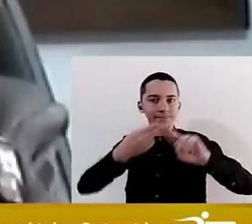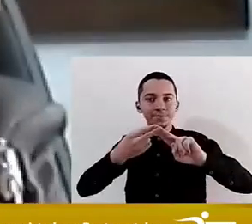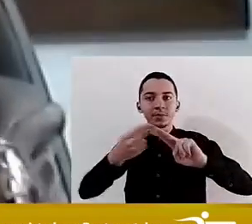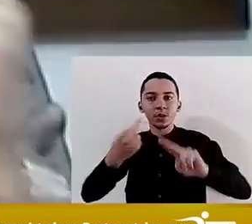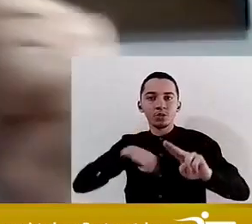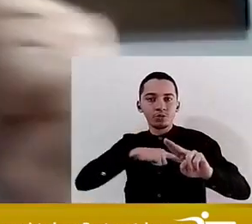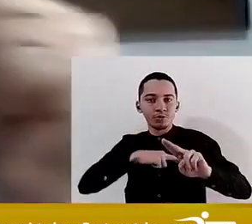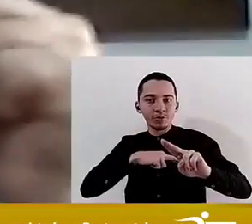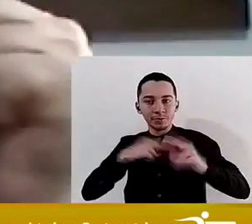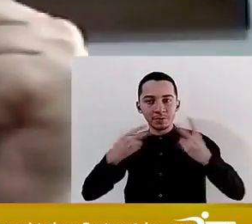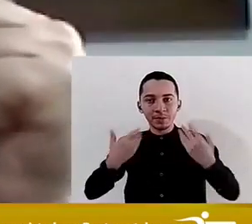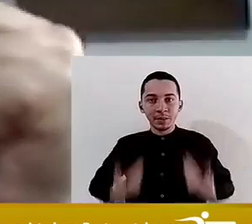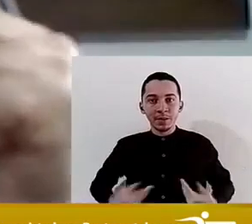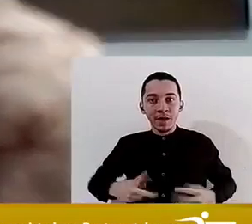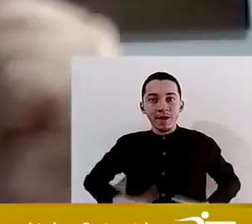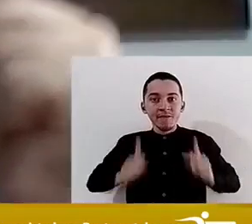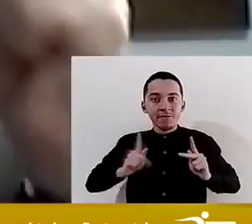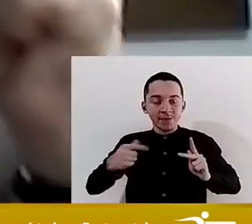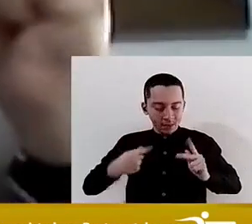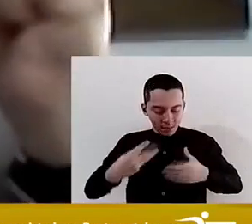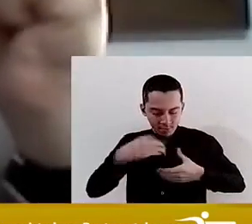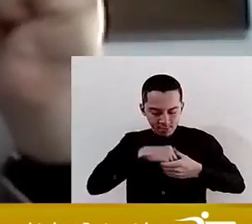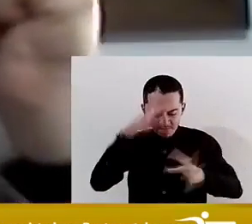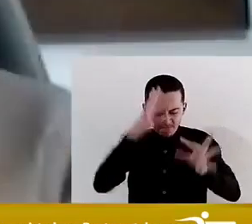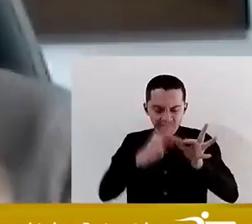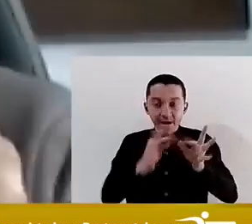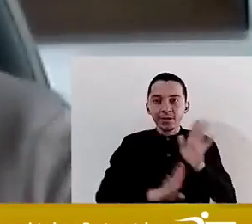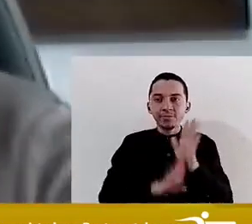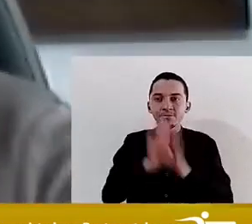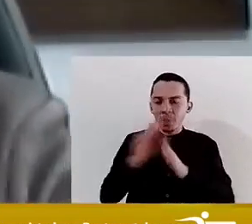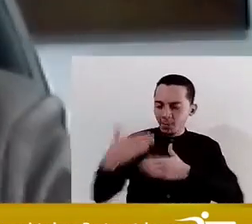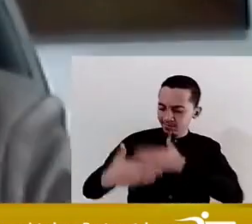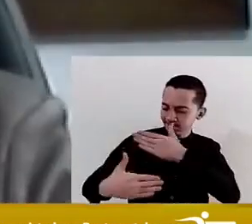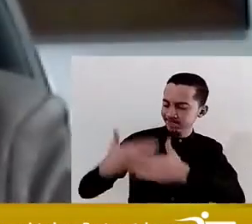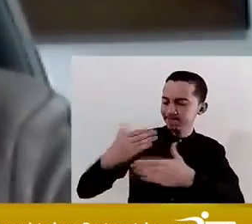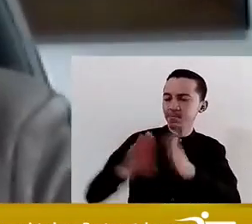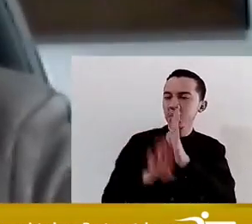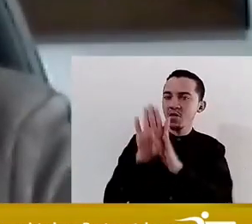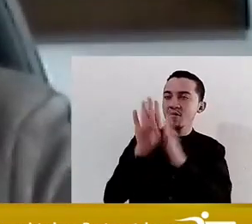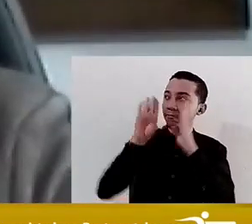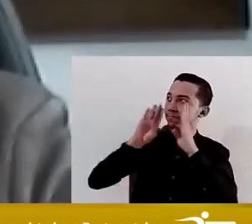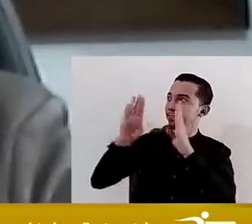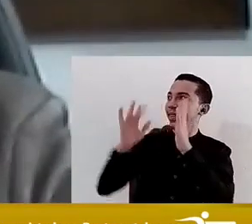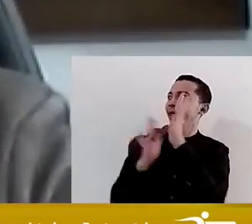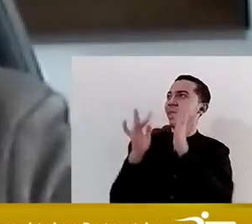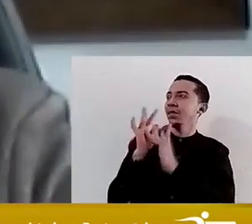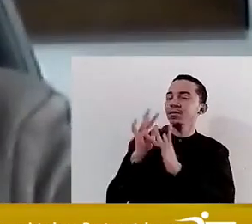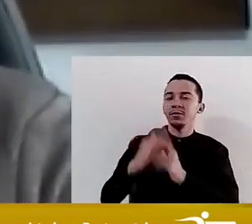que se desarrolle, que esté puesta en el Todopoderoso.